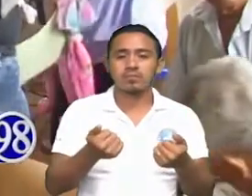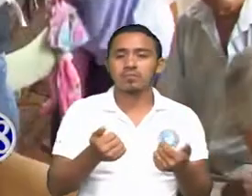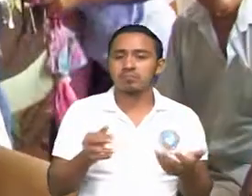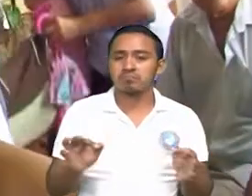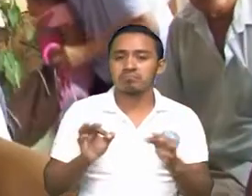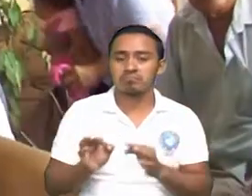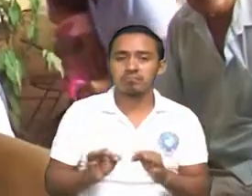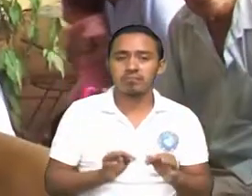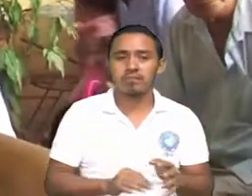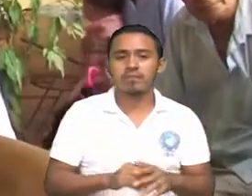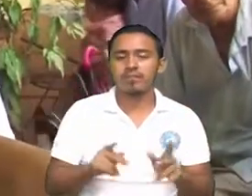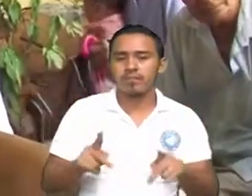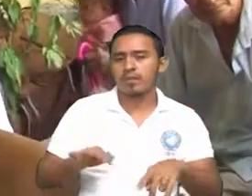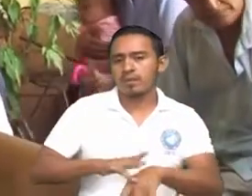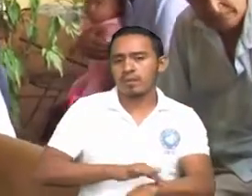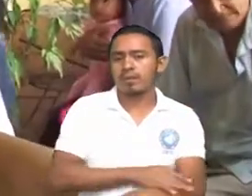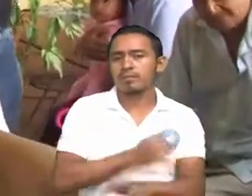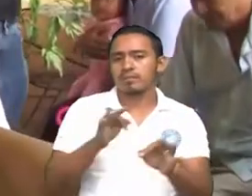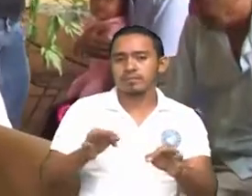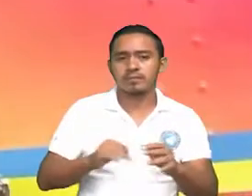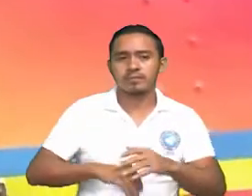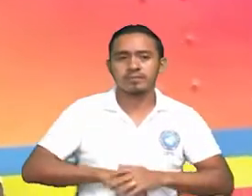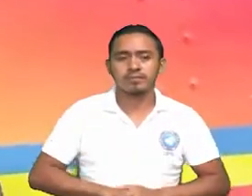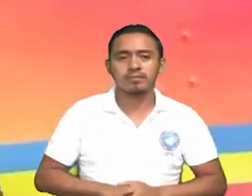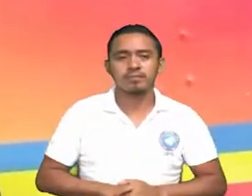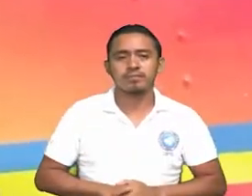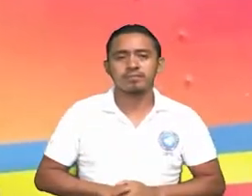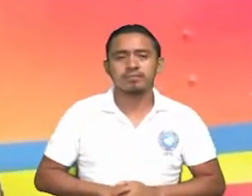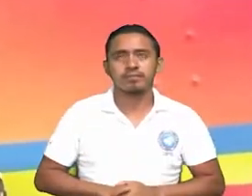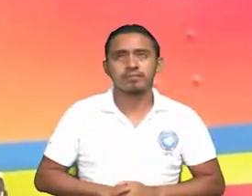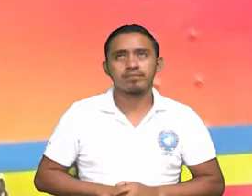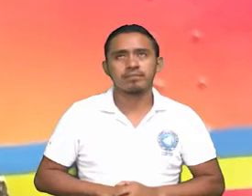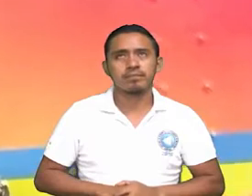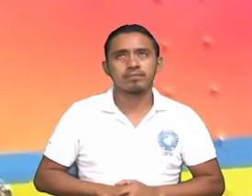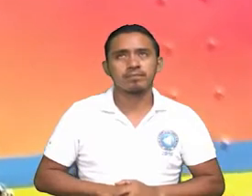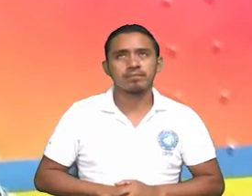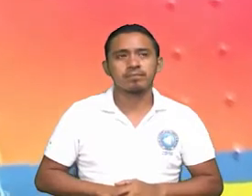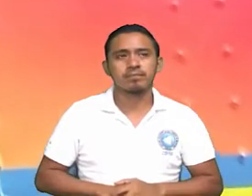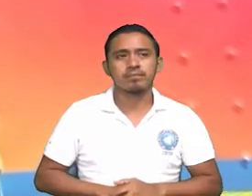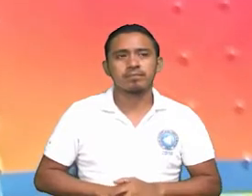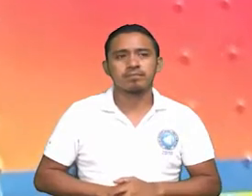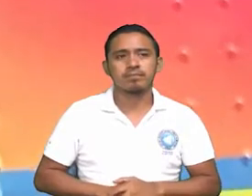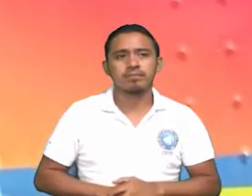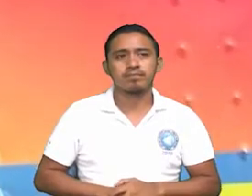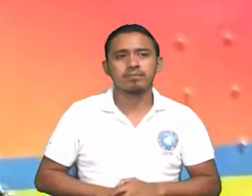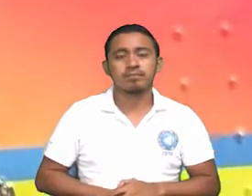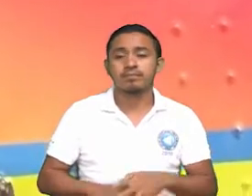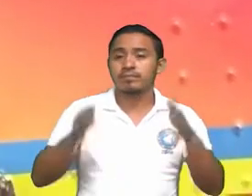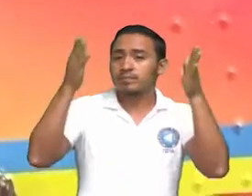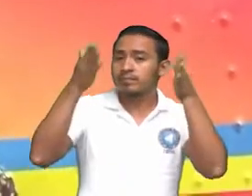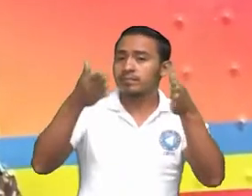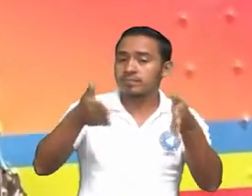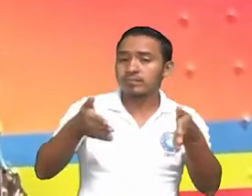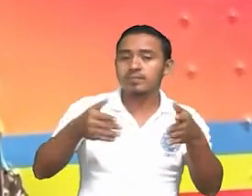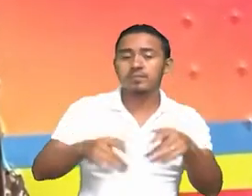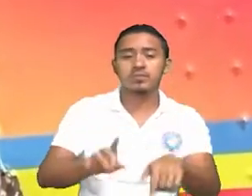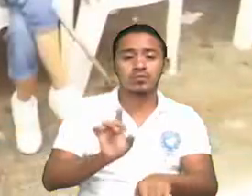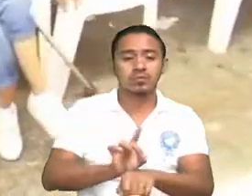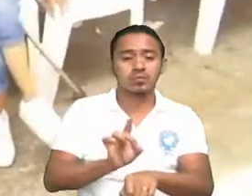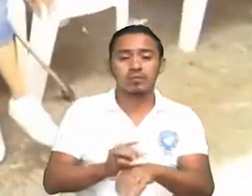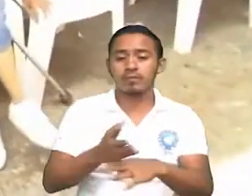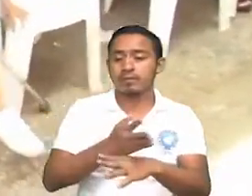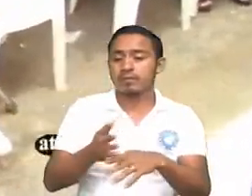y pues que la gente se sienta bien, ¿verdad? Y cómoda más que todo. Roxana Gutiérrez. Con la atención médica que se brinda en los